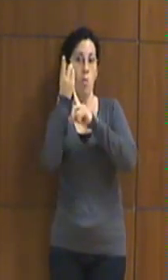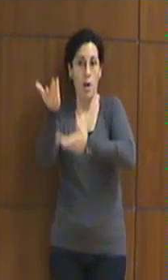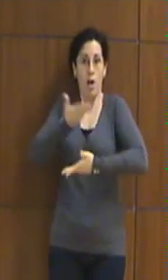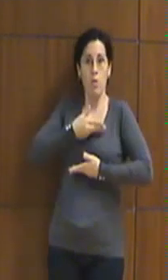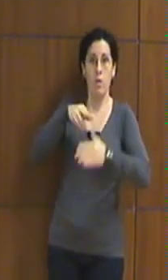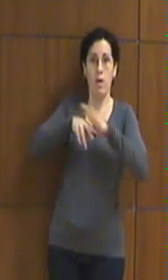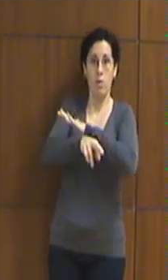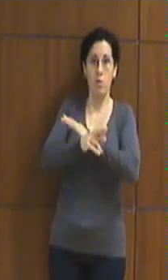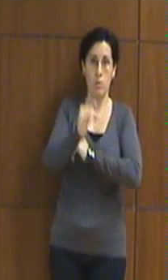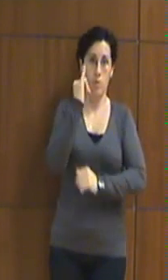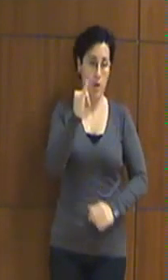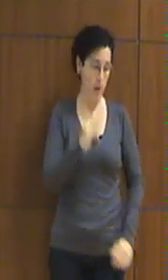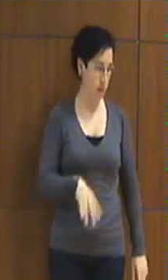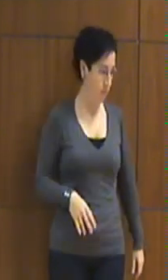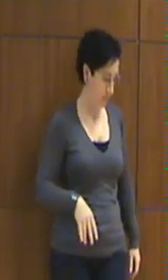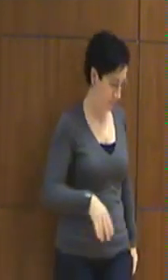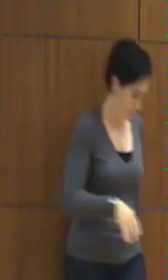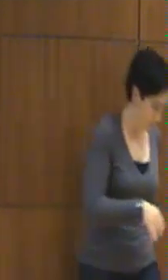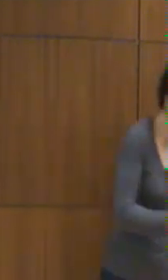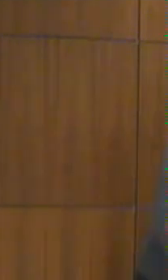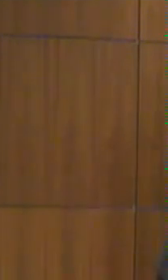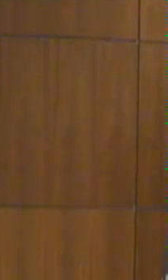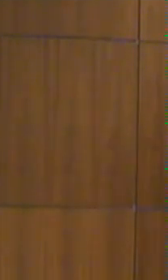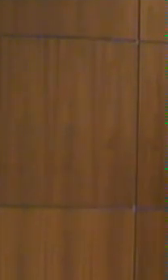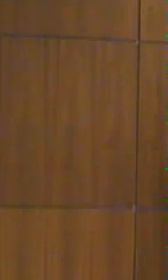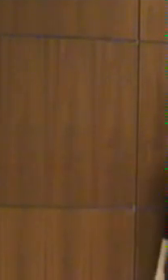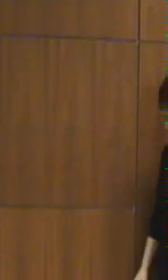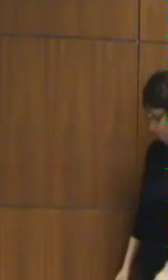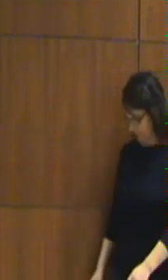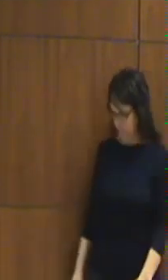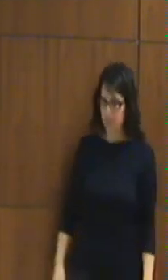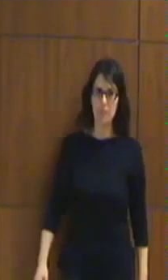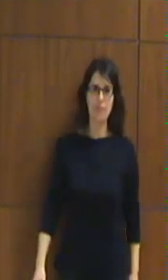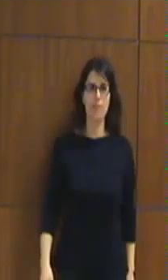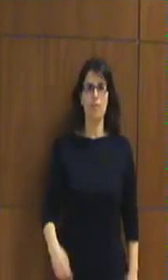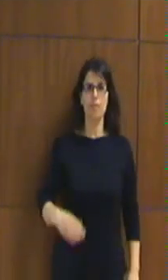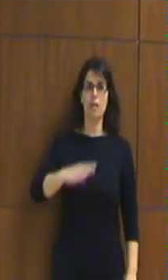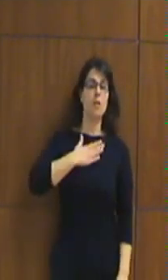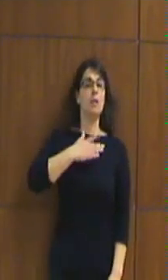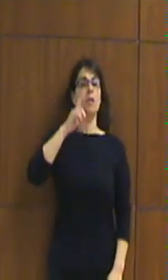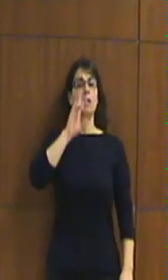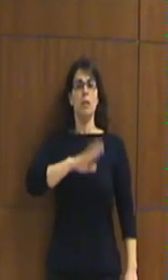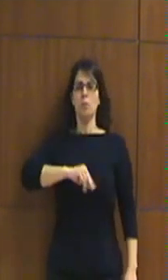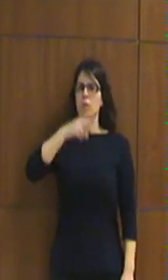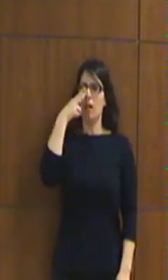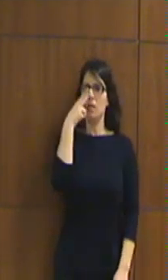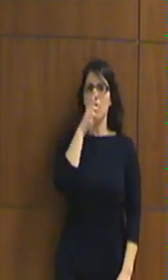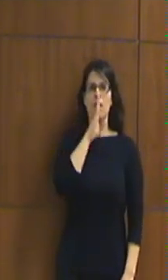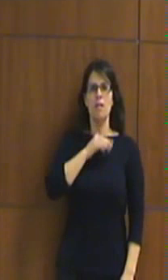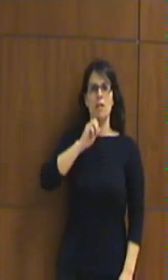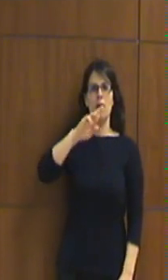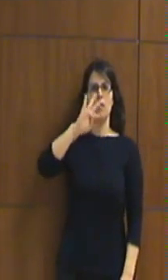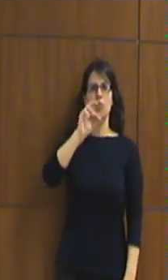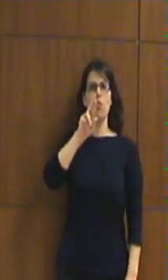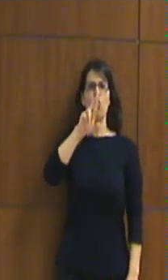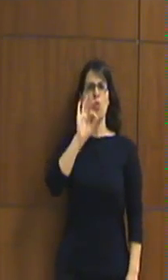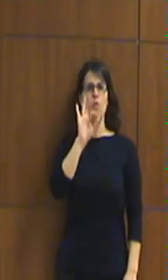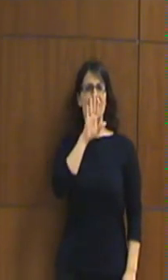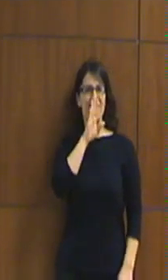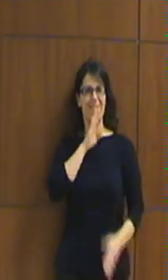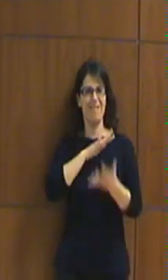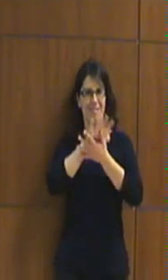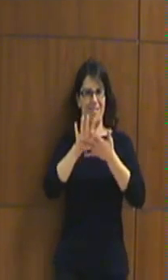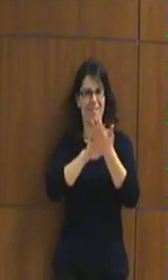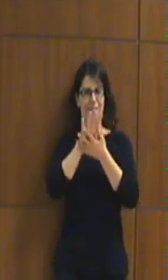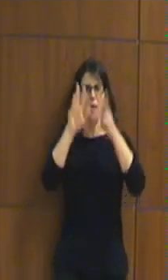de ser lectoescritor. A mí me parece muy interesante el planteamiento que hace Arturo y que estás comentando tú el